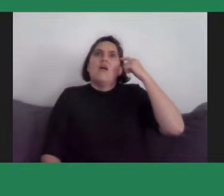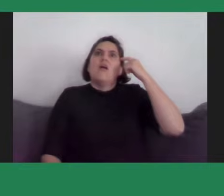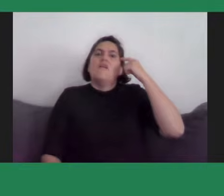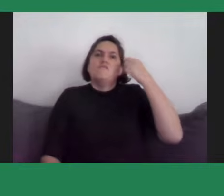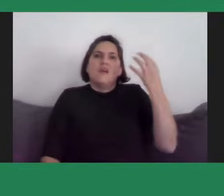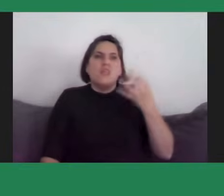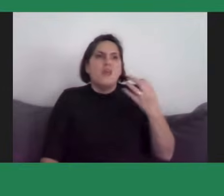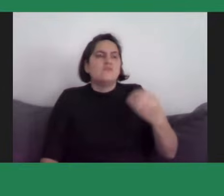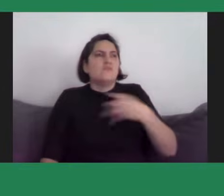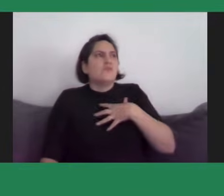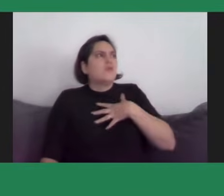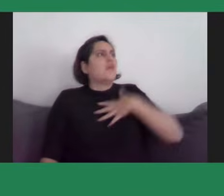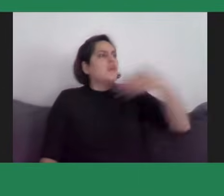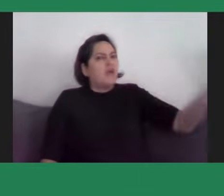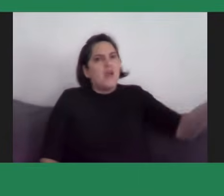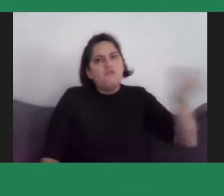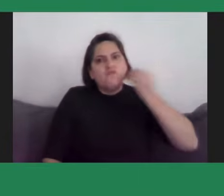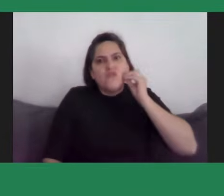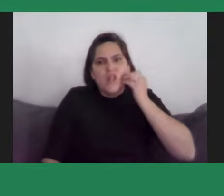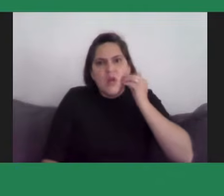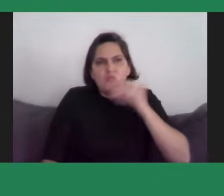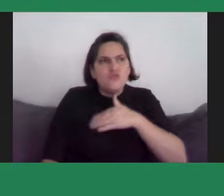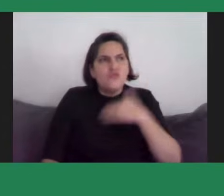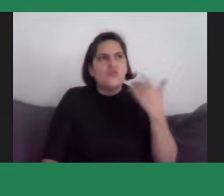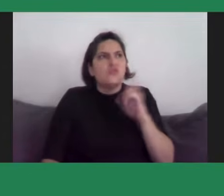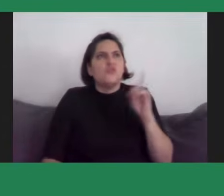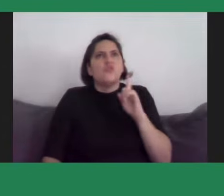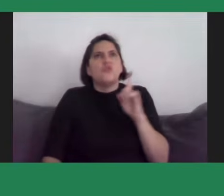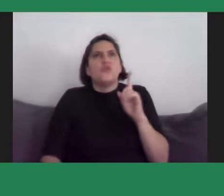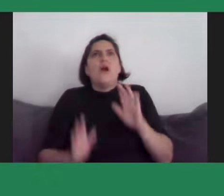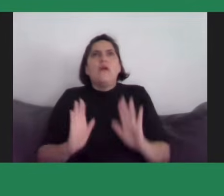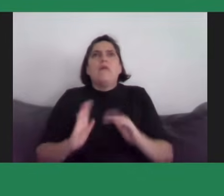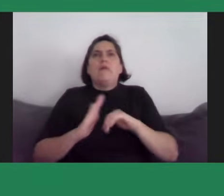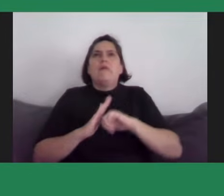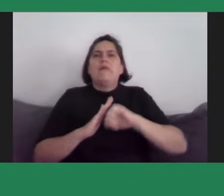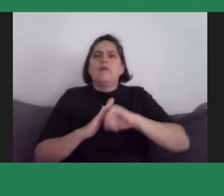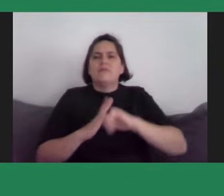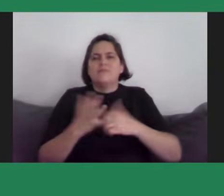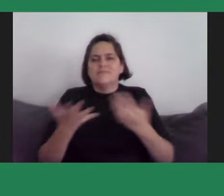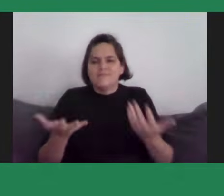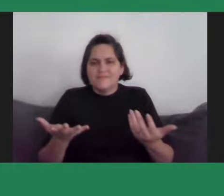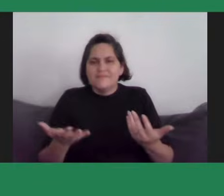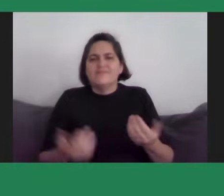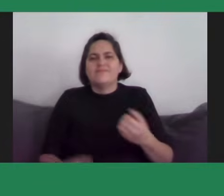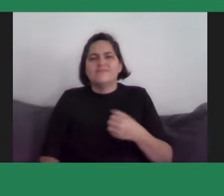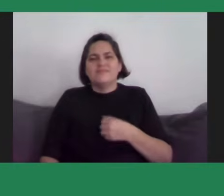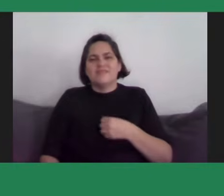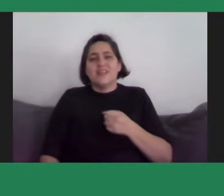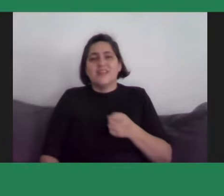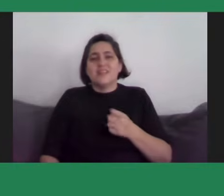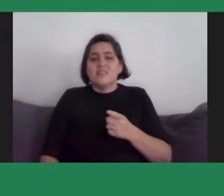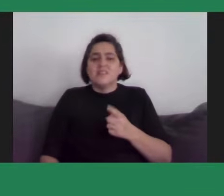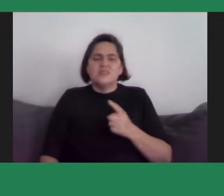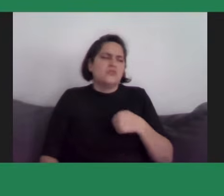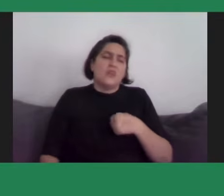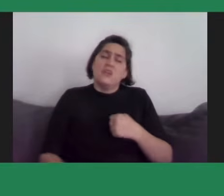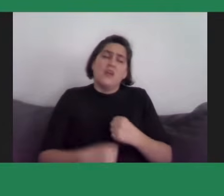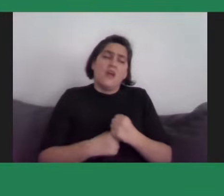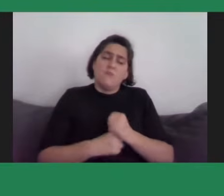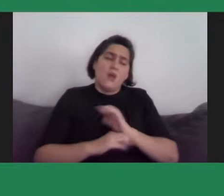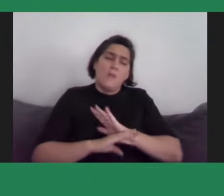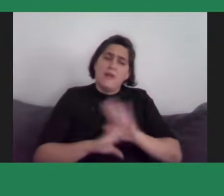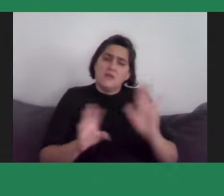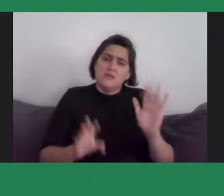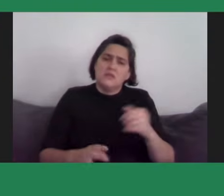ella, su abuelita se podía morir. Tenemos entonces cuando la mamá le dice, no te voy a querer nunca más, me rompiste